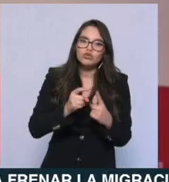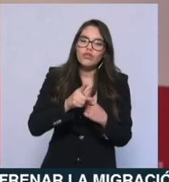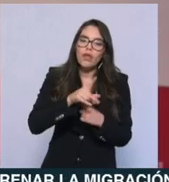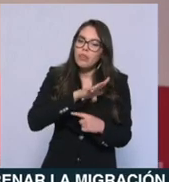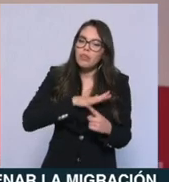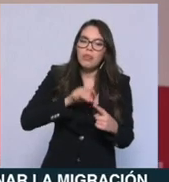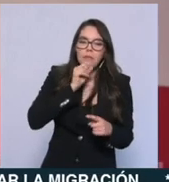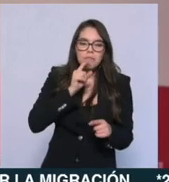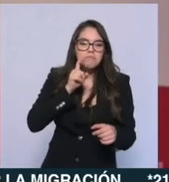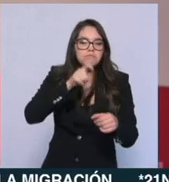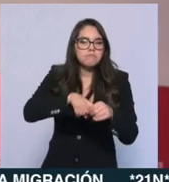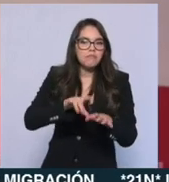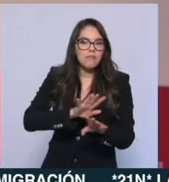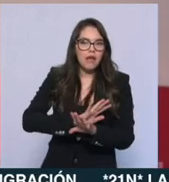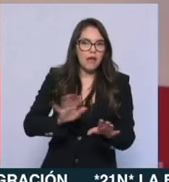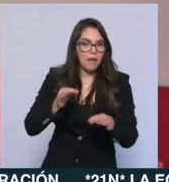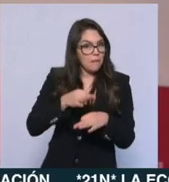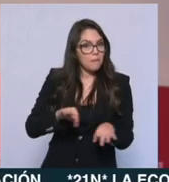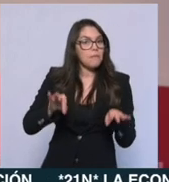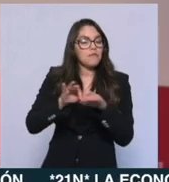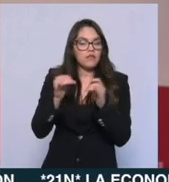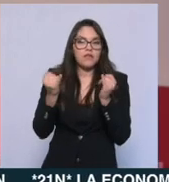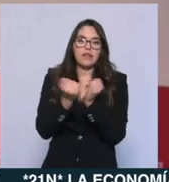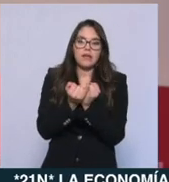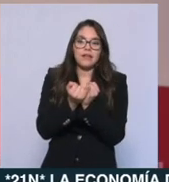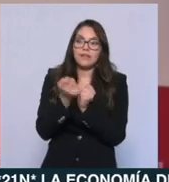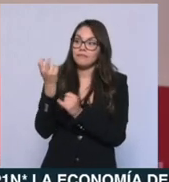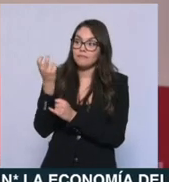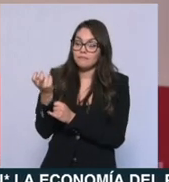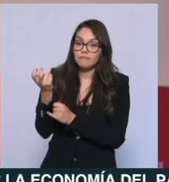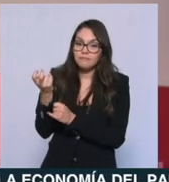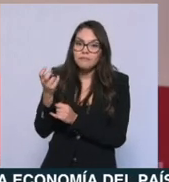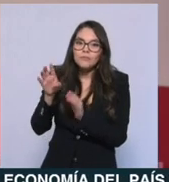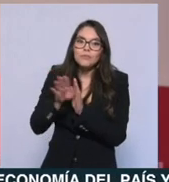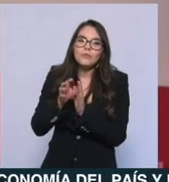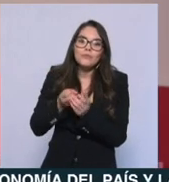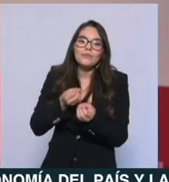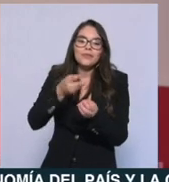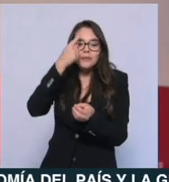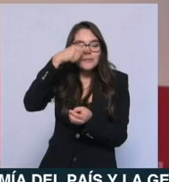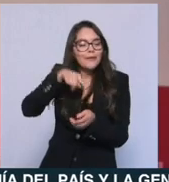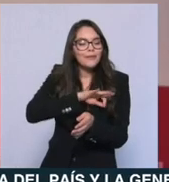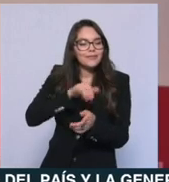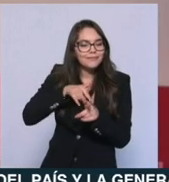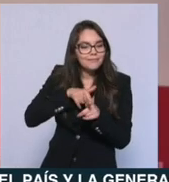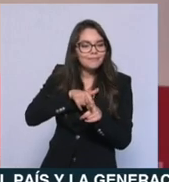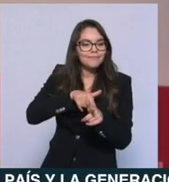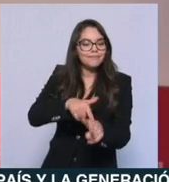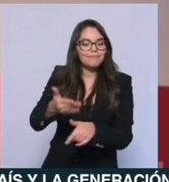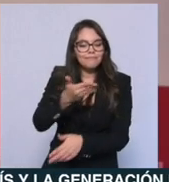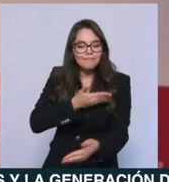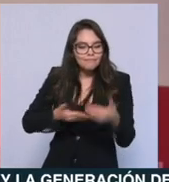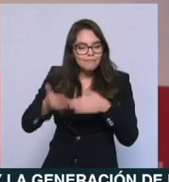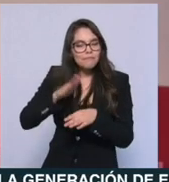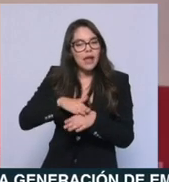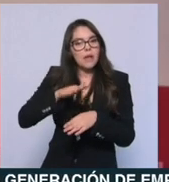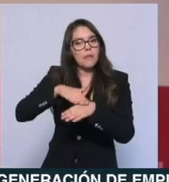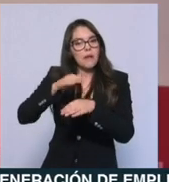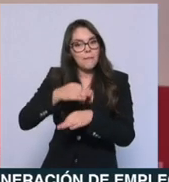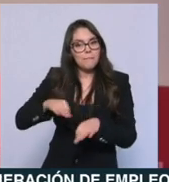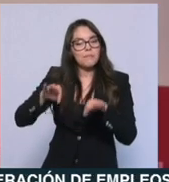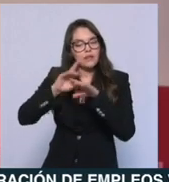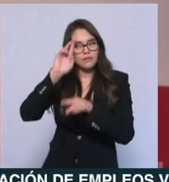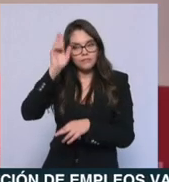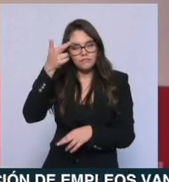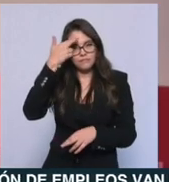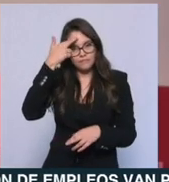aquí, y eso pues también favorece que haya estos intercambios que deben ser cada vez más importantes.